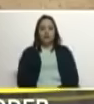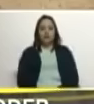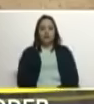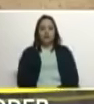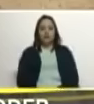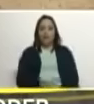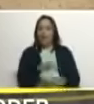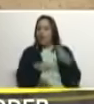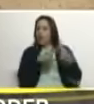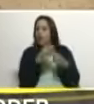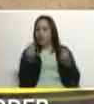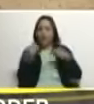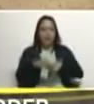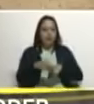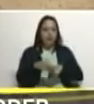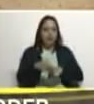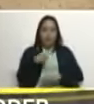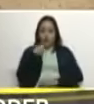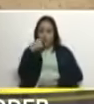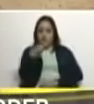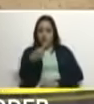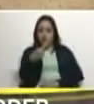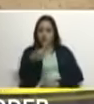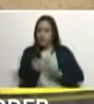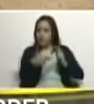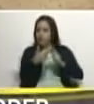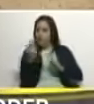Nunca más, digo yo, nunca más